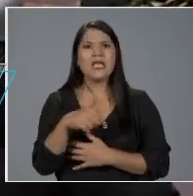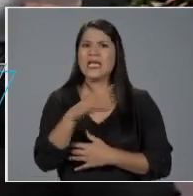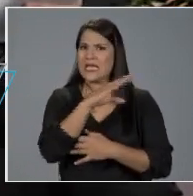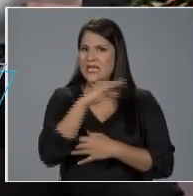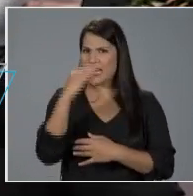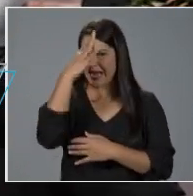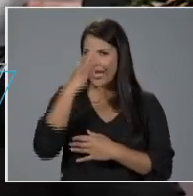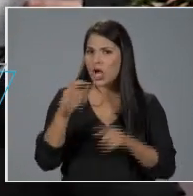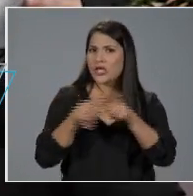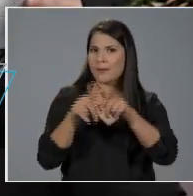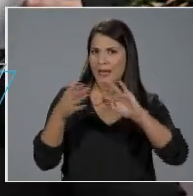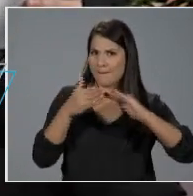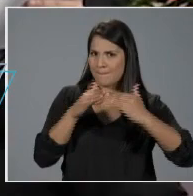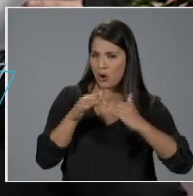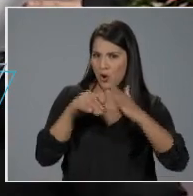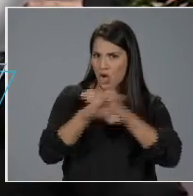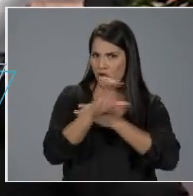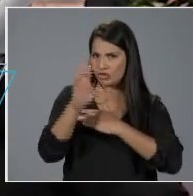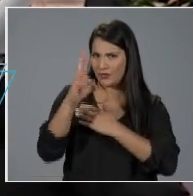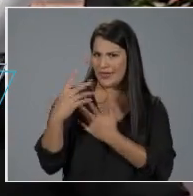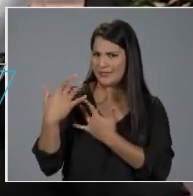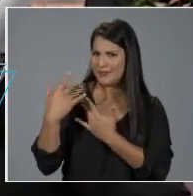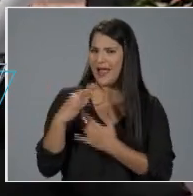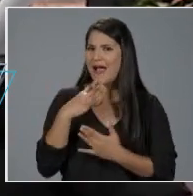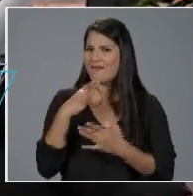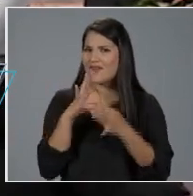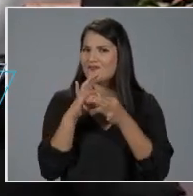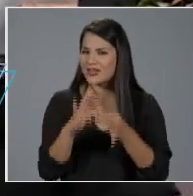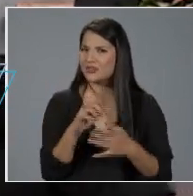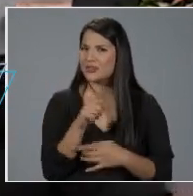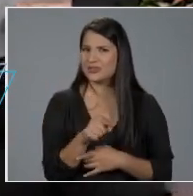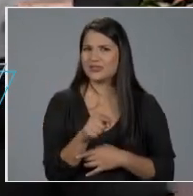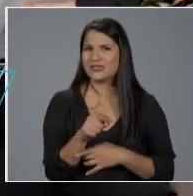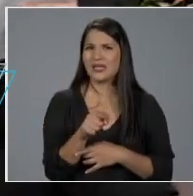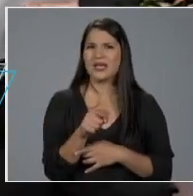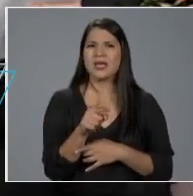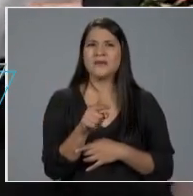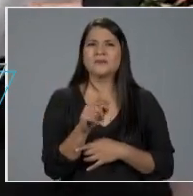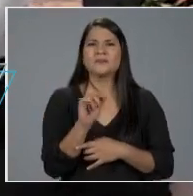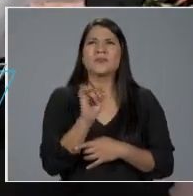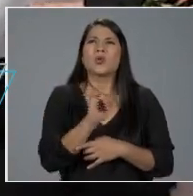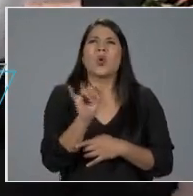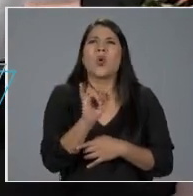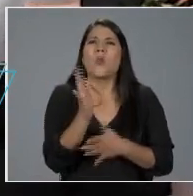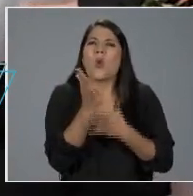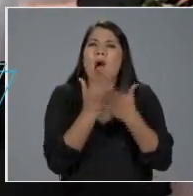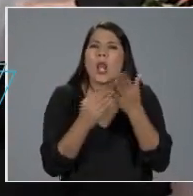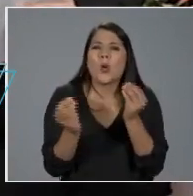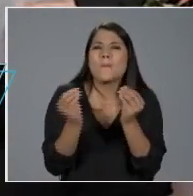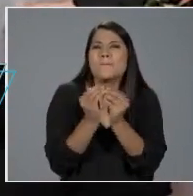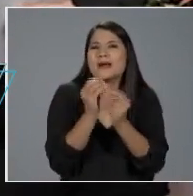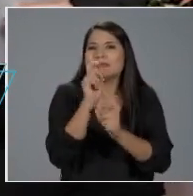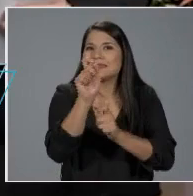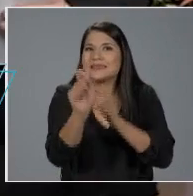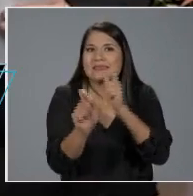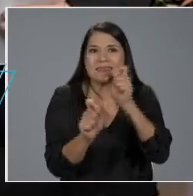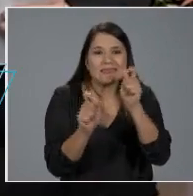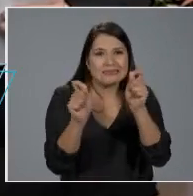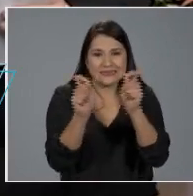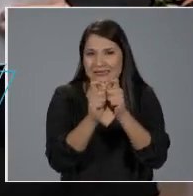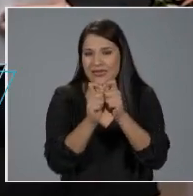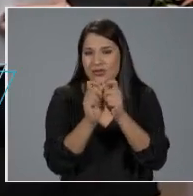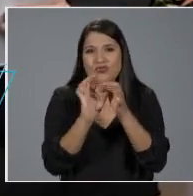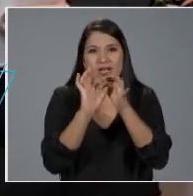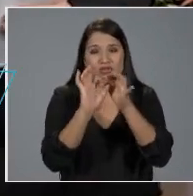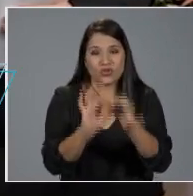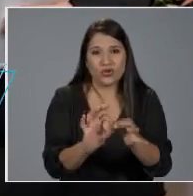ciudadanía costarricense esperaba pues algo, un sabor más más concreto de lo que iba a ser el